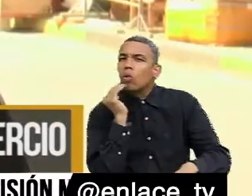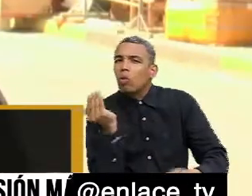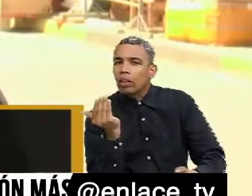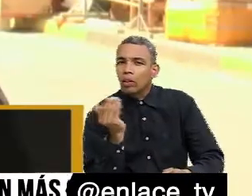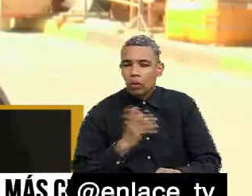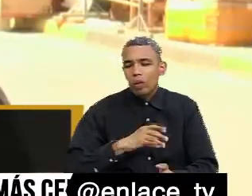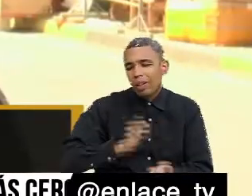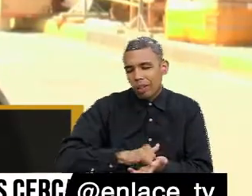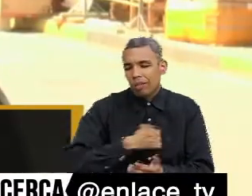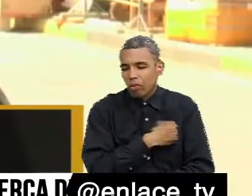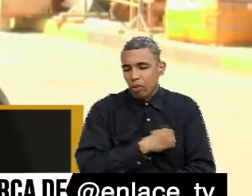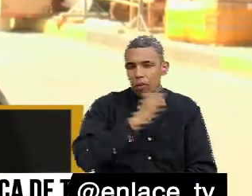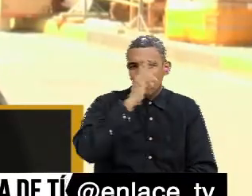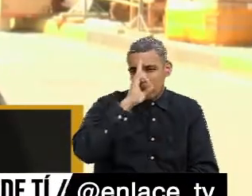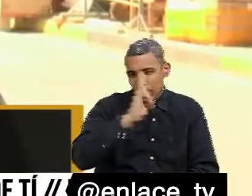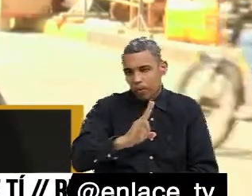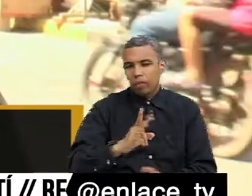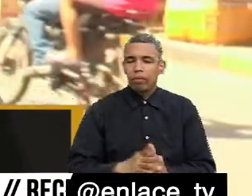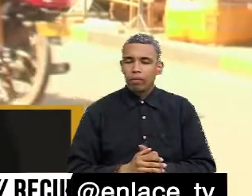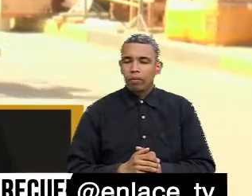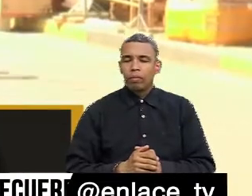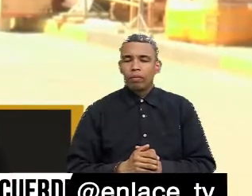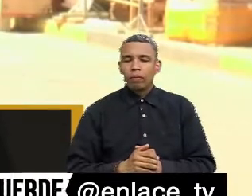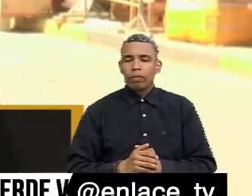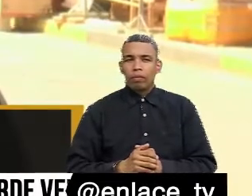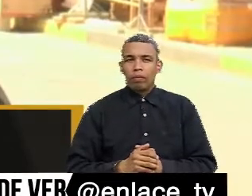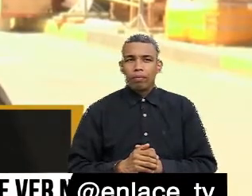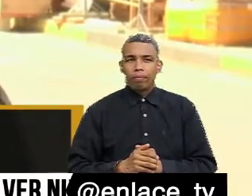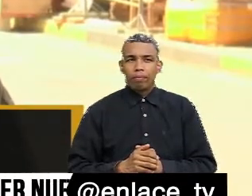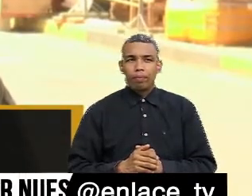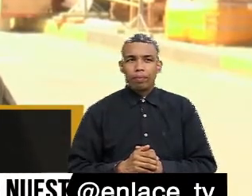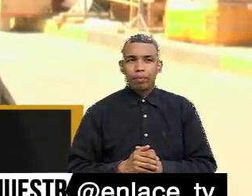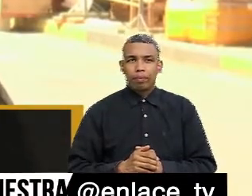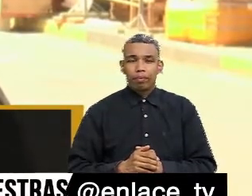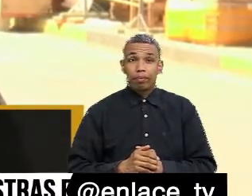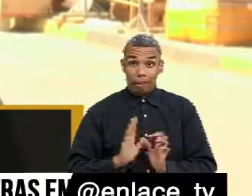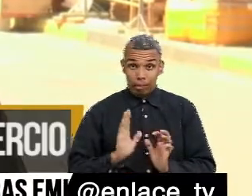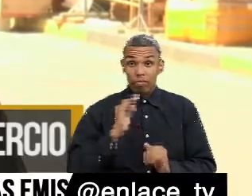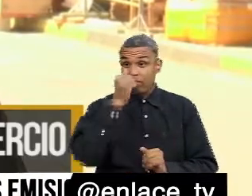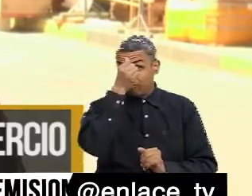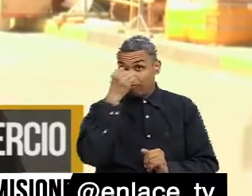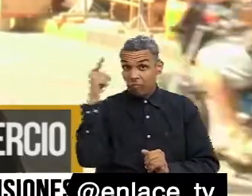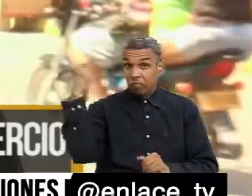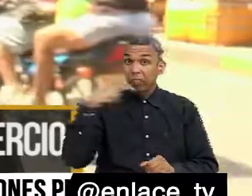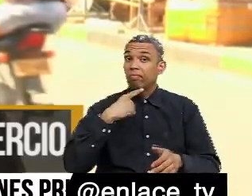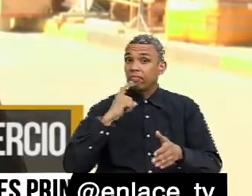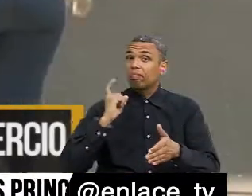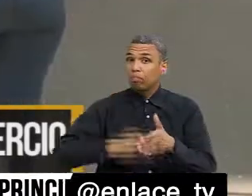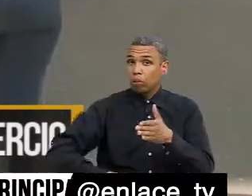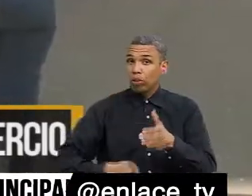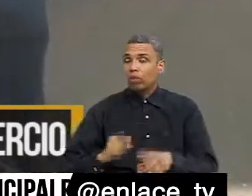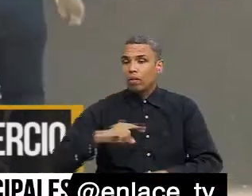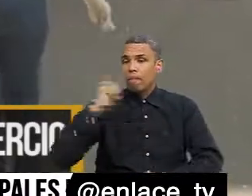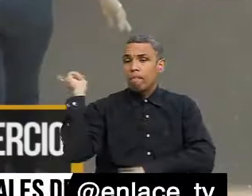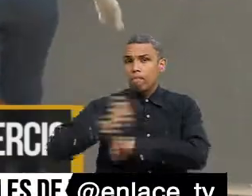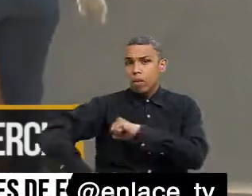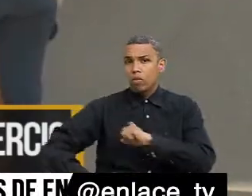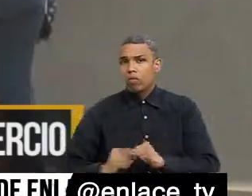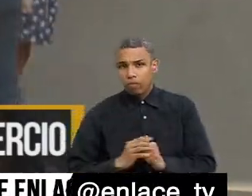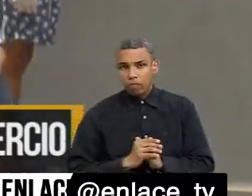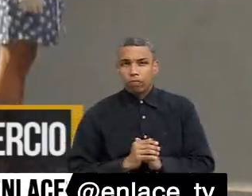posterior a esto ya pues entrar a la parte de sanción en cuanto a los comparendos ambientales a su vez las